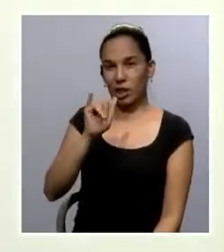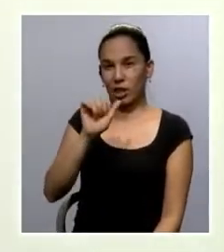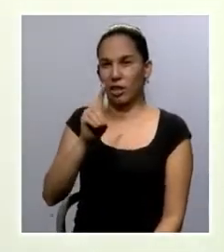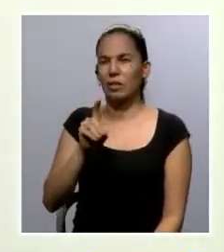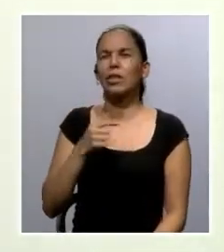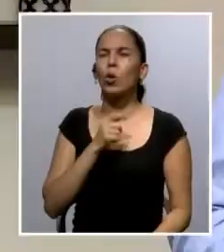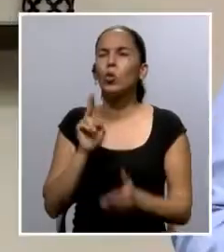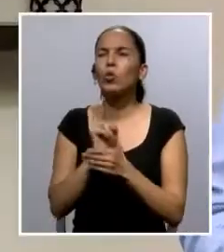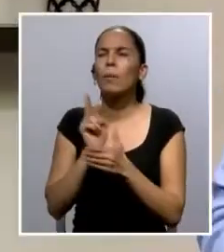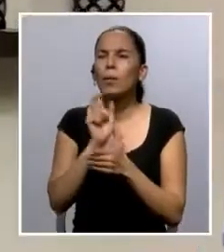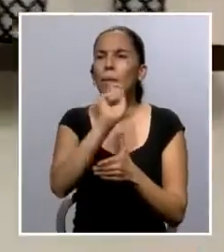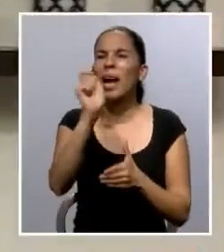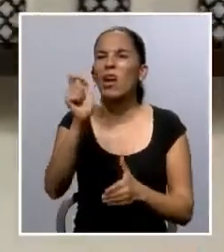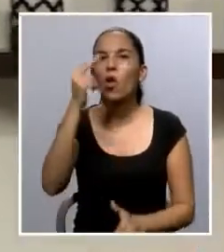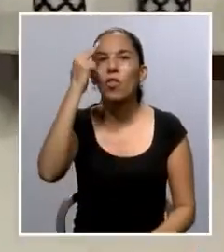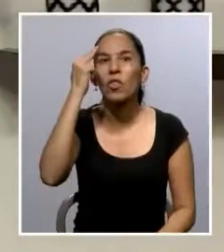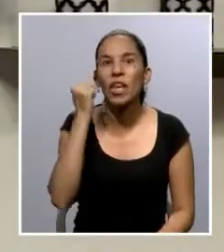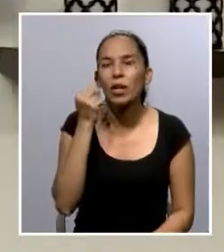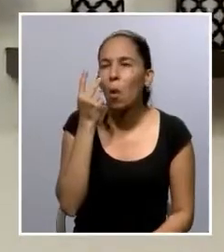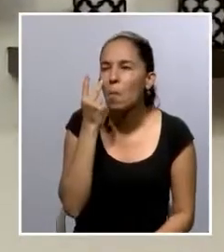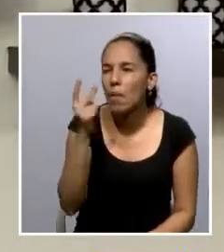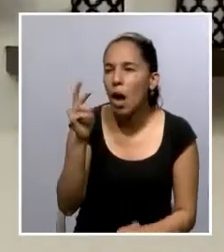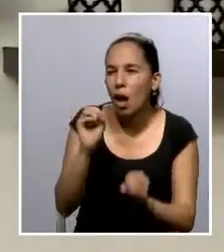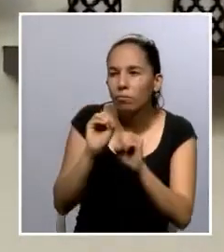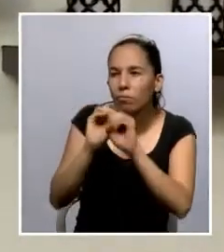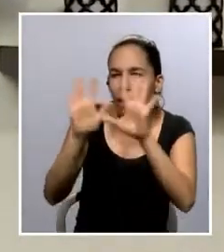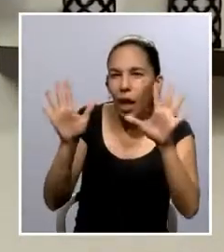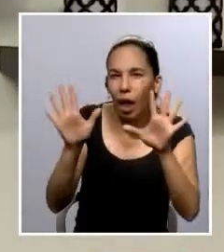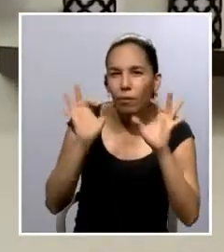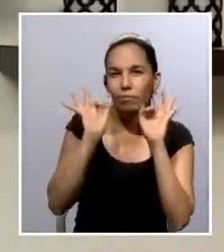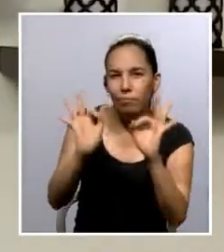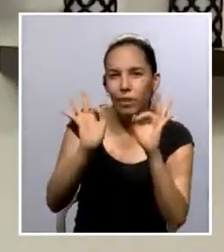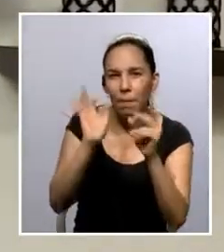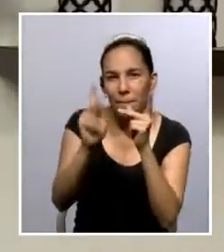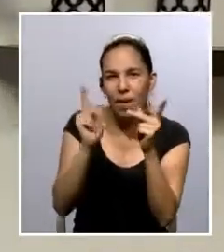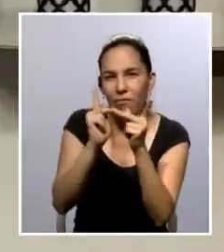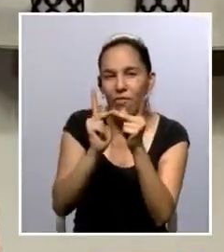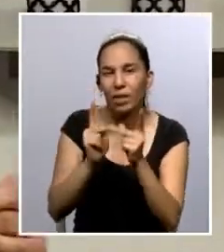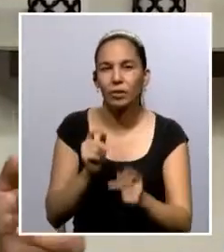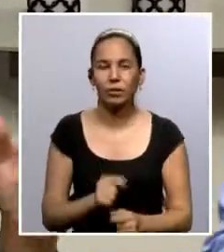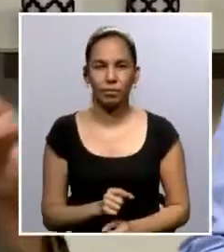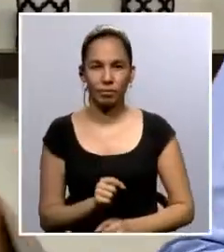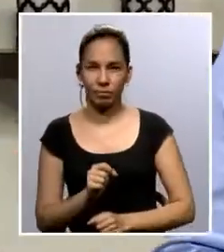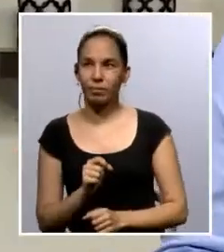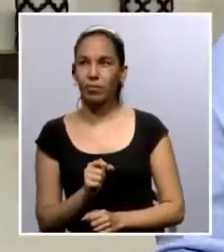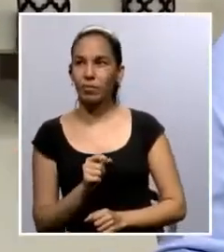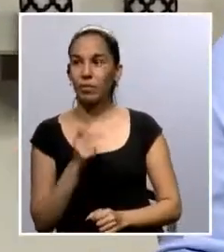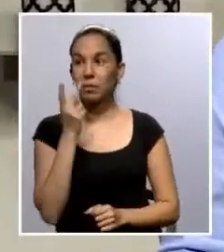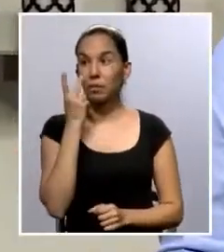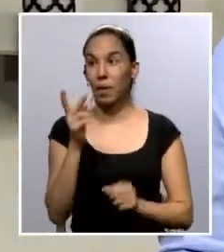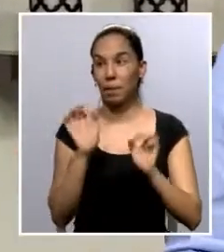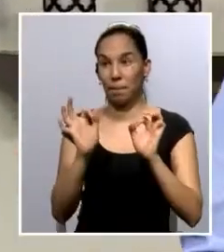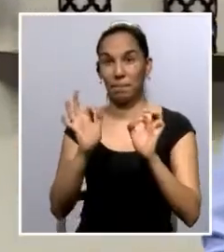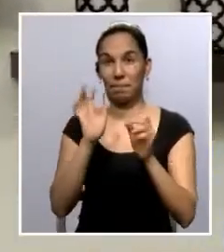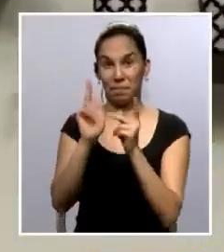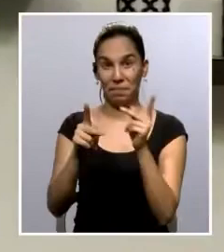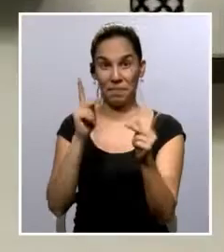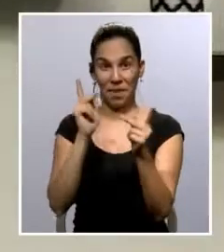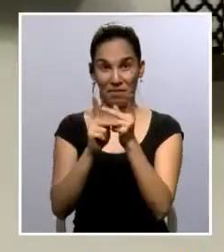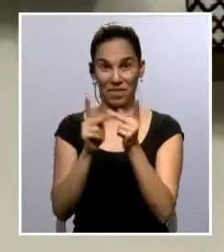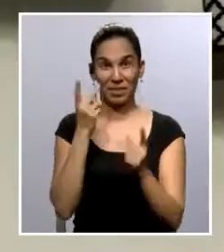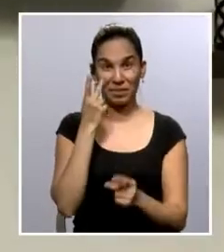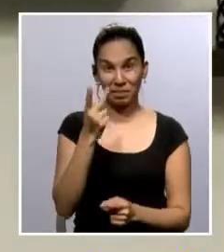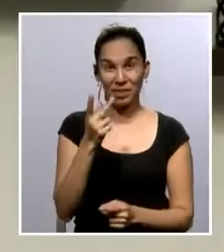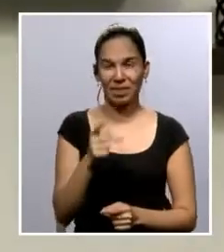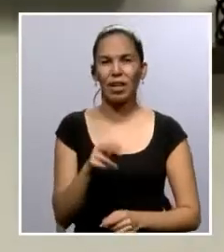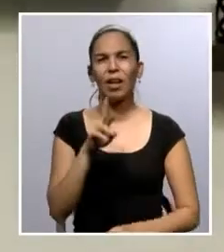pilot negro. El negro. Para más que se vea visibilidad. Perfecto, gracias. Okay, perfecto. Más visibilidad para los amigos que nos acompañan a través de